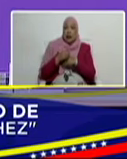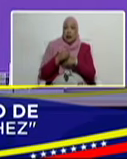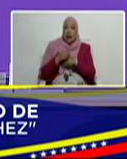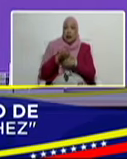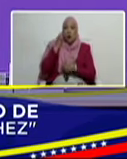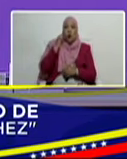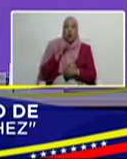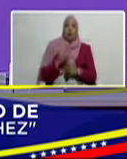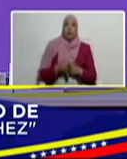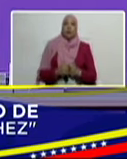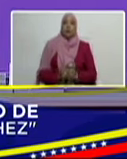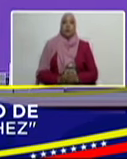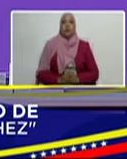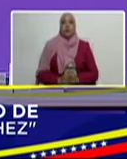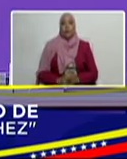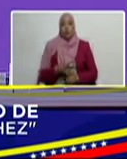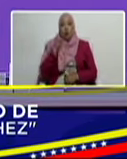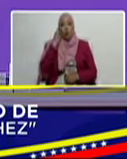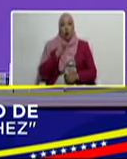Bolívar, dicen por allá.